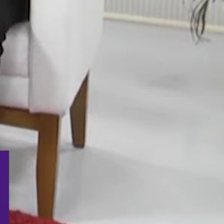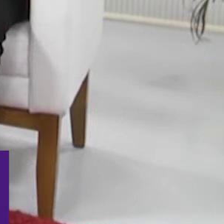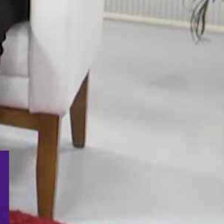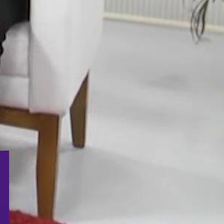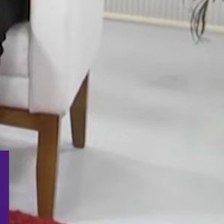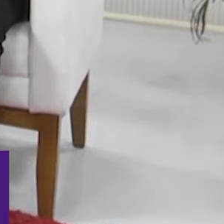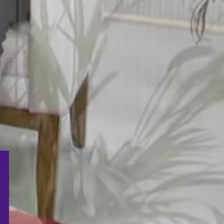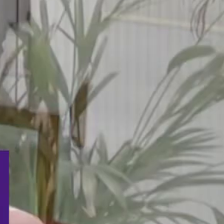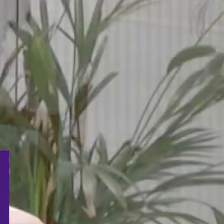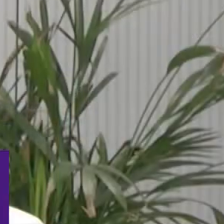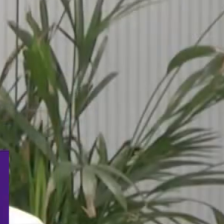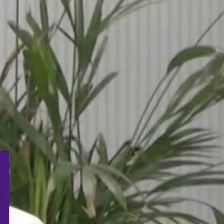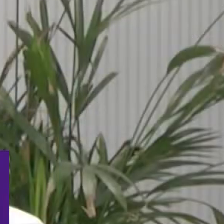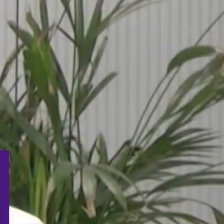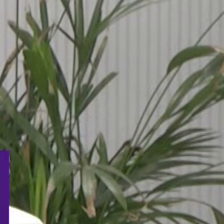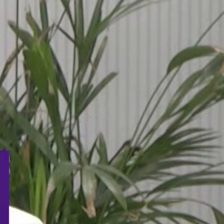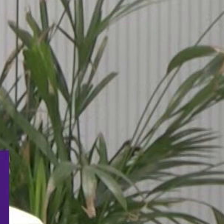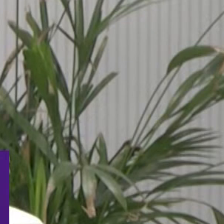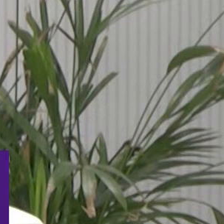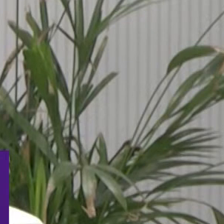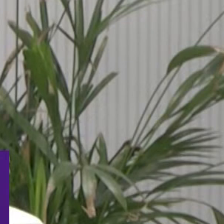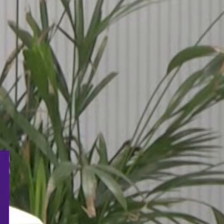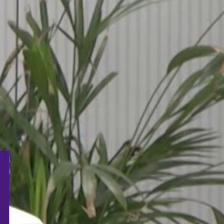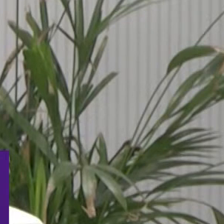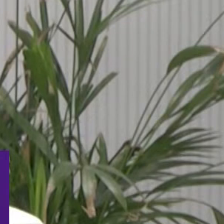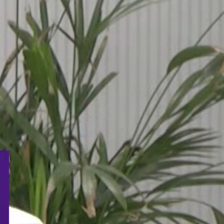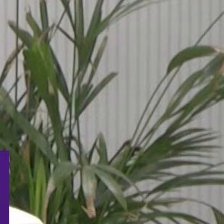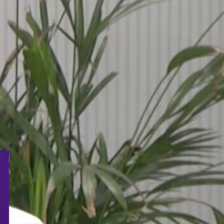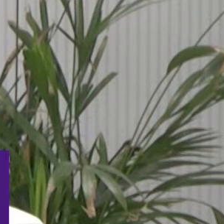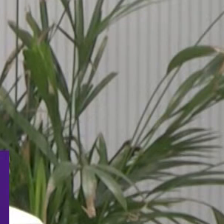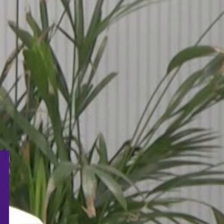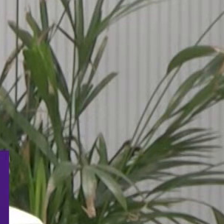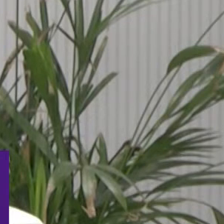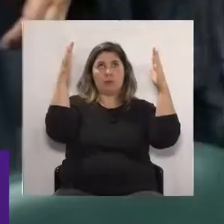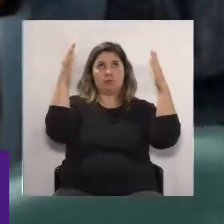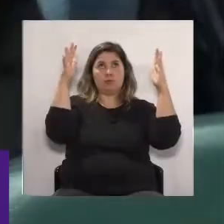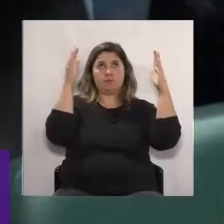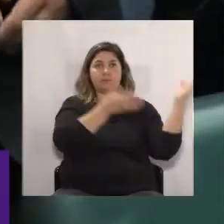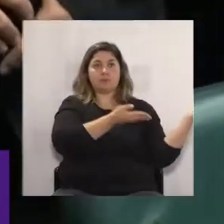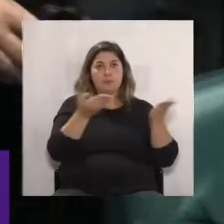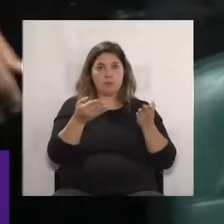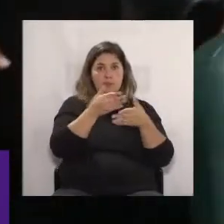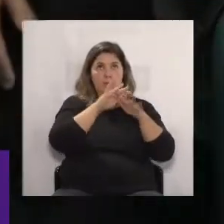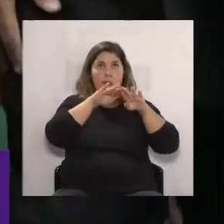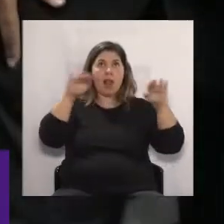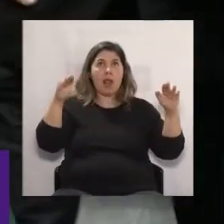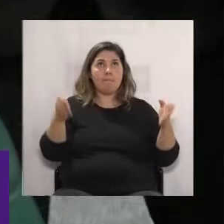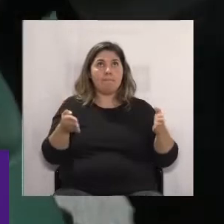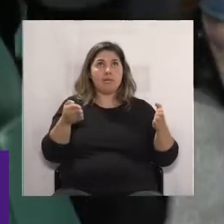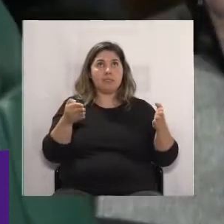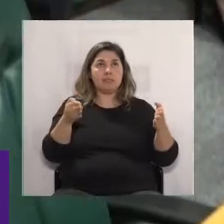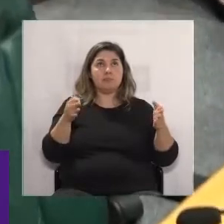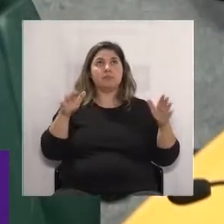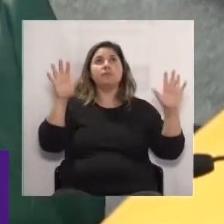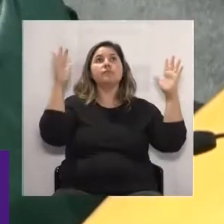el tema de educación y ustedes miran la junta departamental con educación y si la junta departamental tiene una comisión que se llama becas